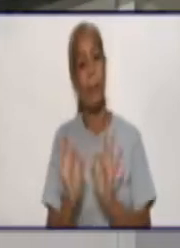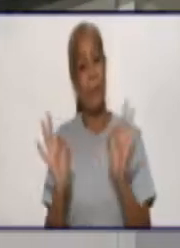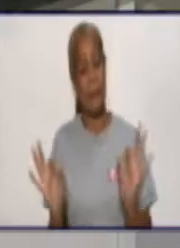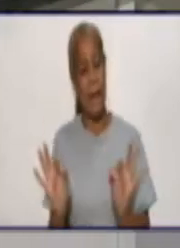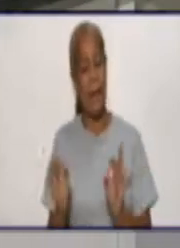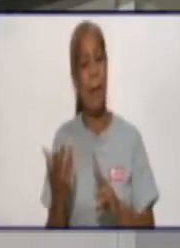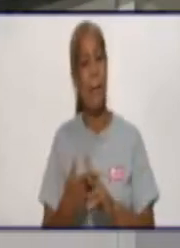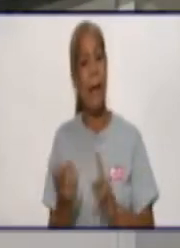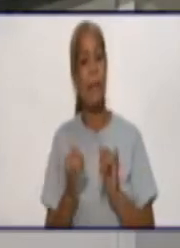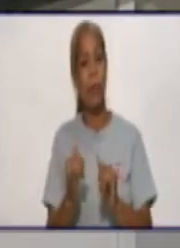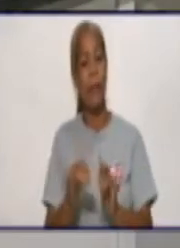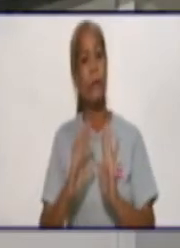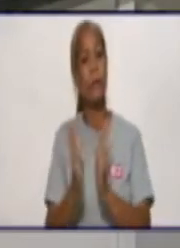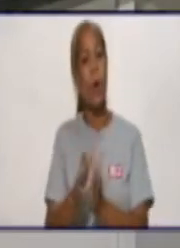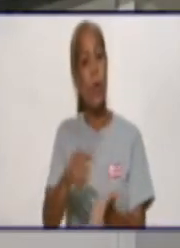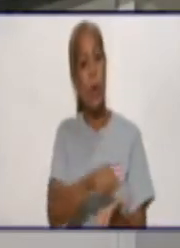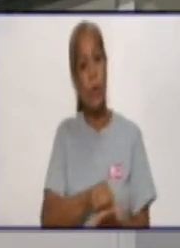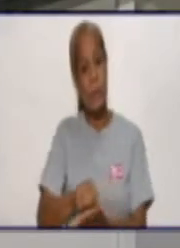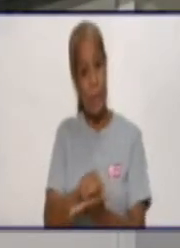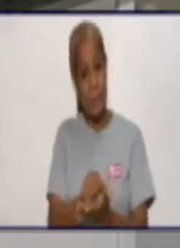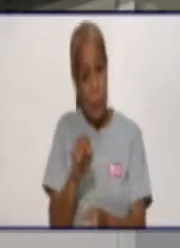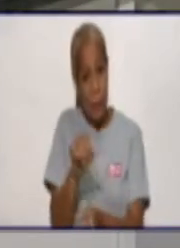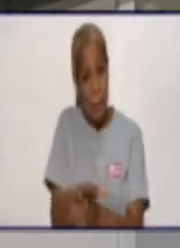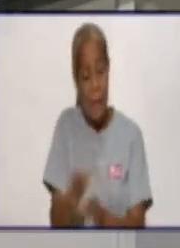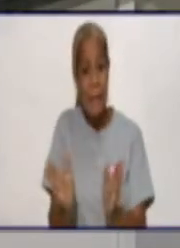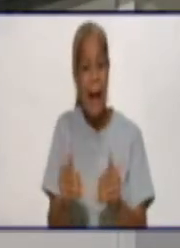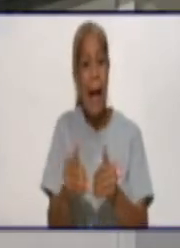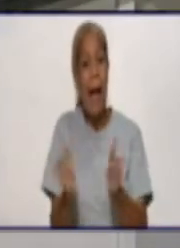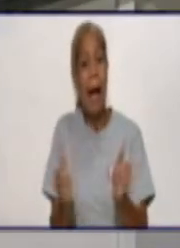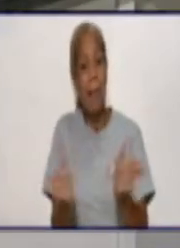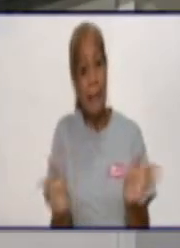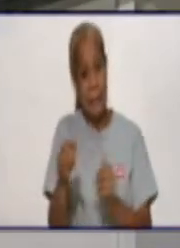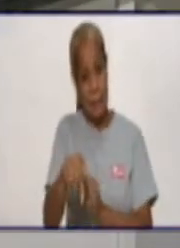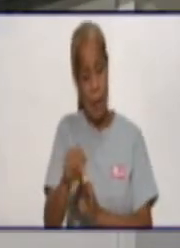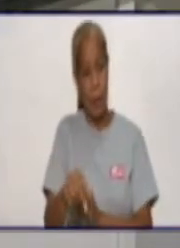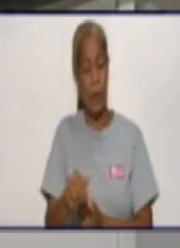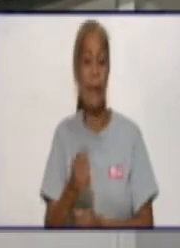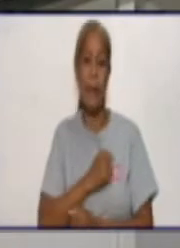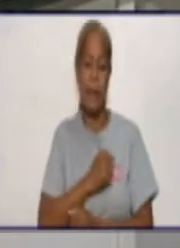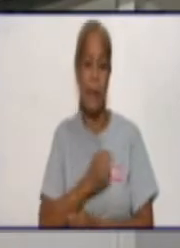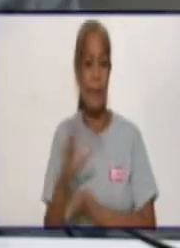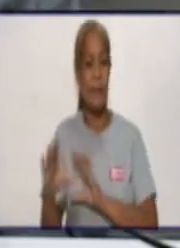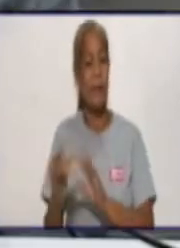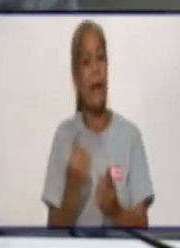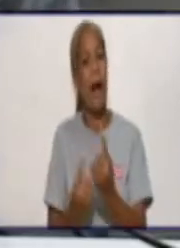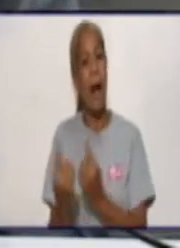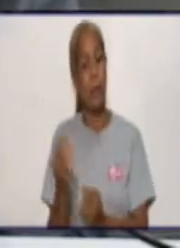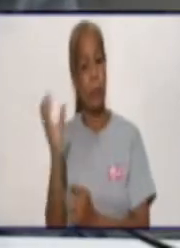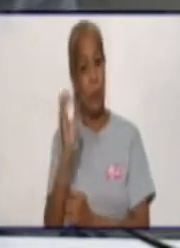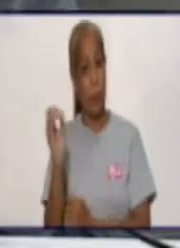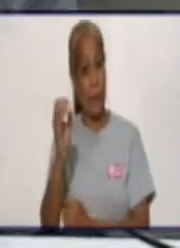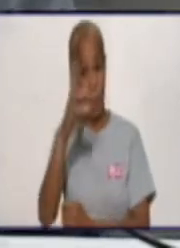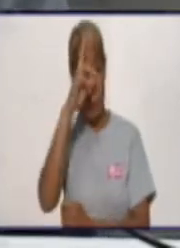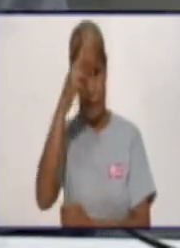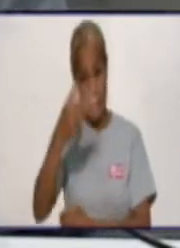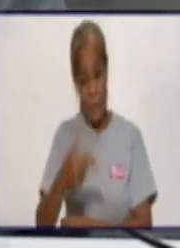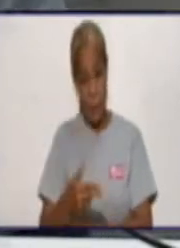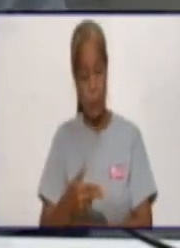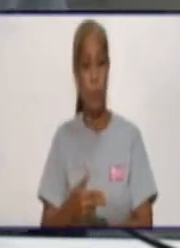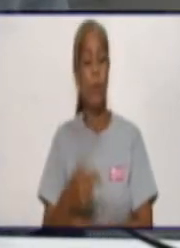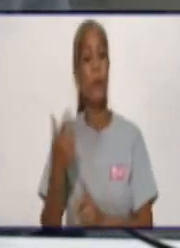los que comienzan a reabrirse usted quería puntualizar algo acerca de salud pública si no descuidarán nuestro pueblo y